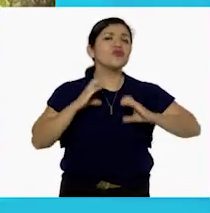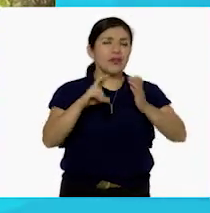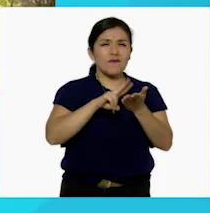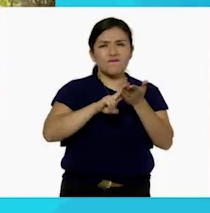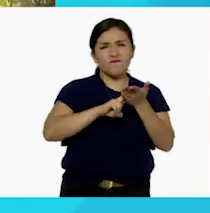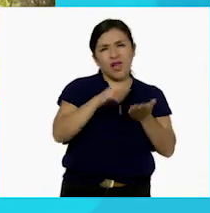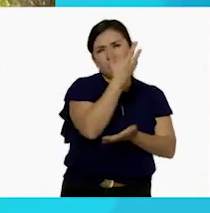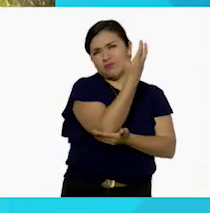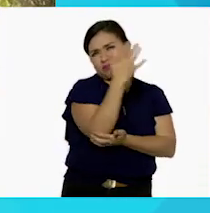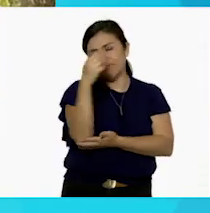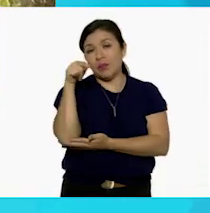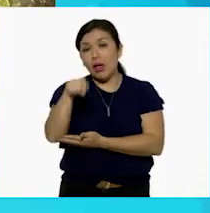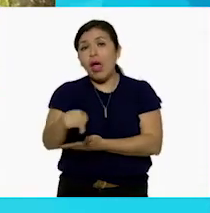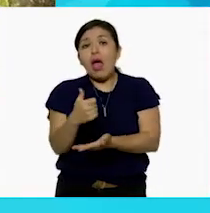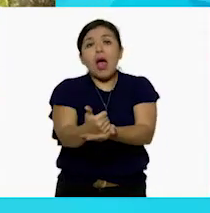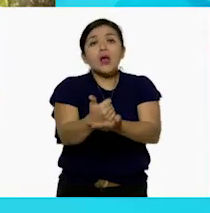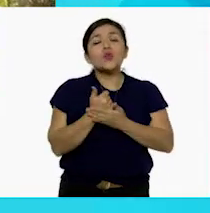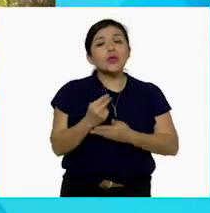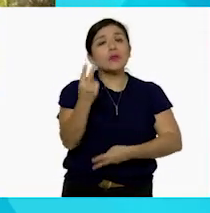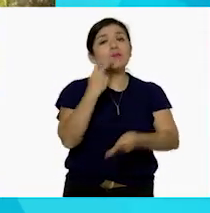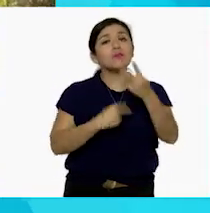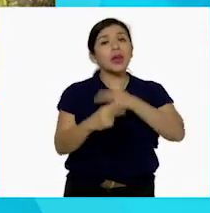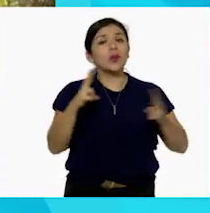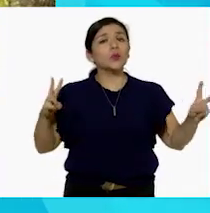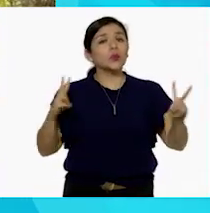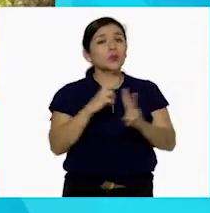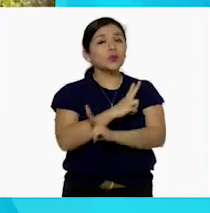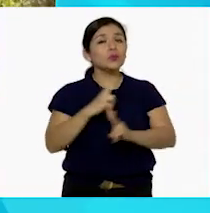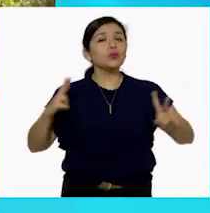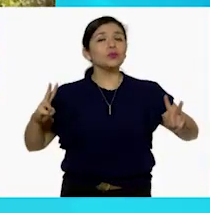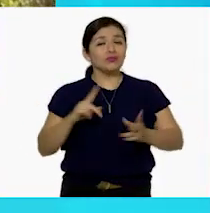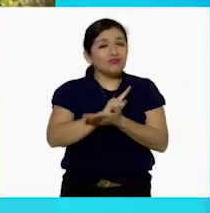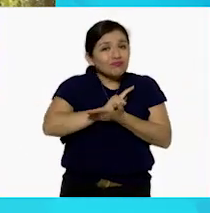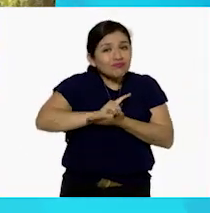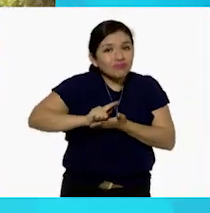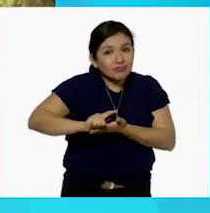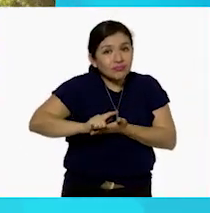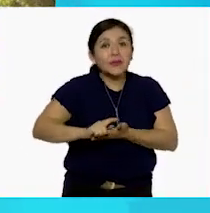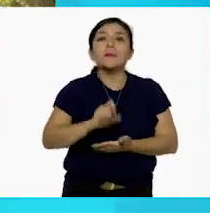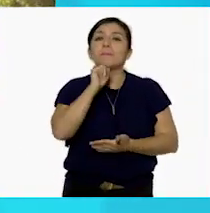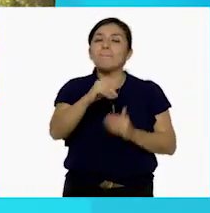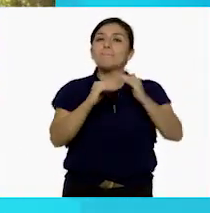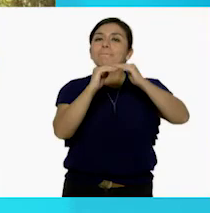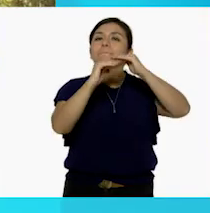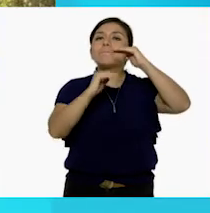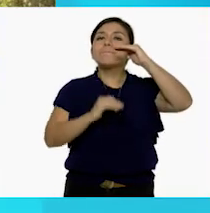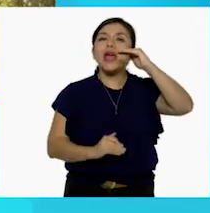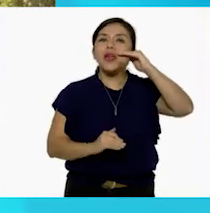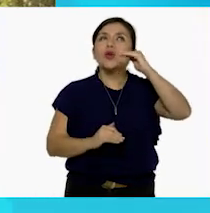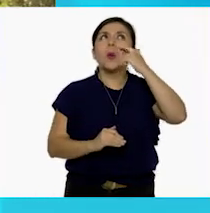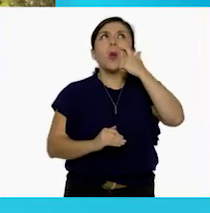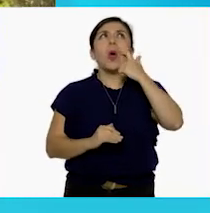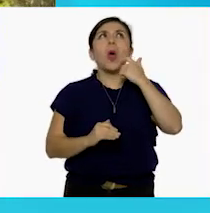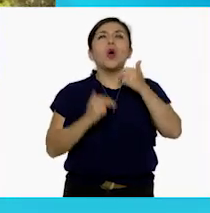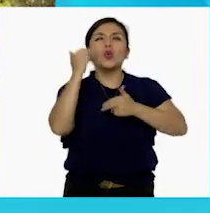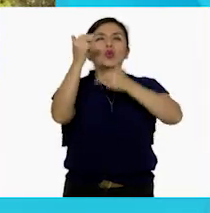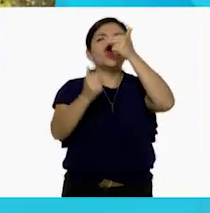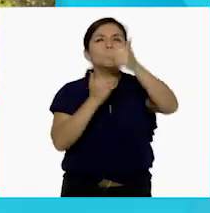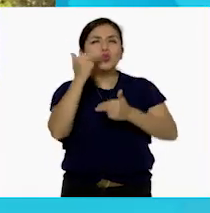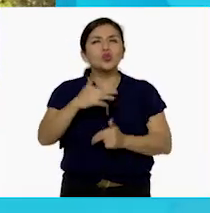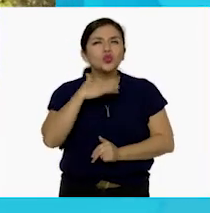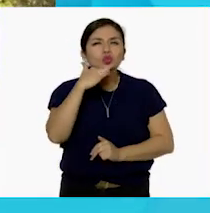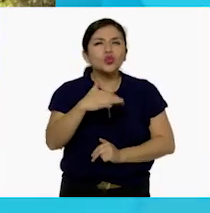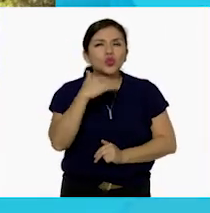verdes porque ayudan a producir el oxígeno que respiramos y a disminuir la